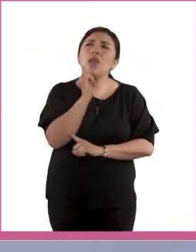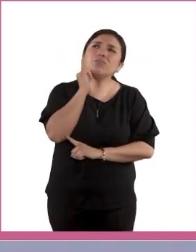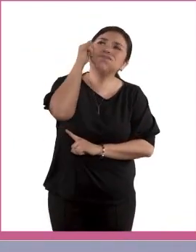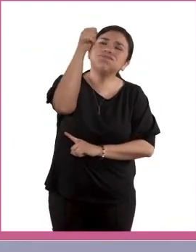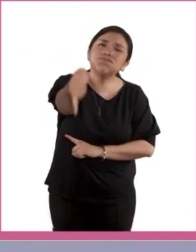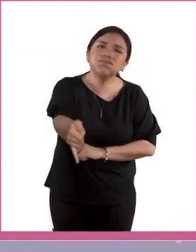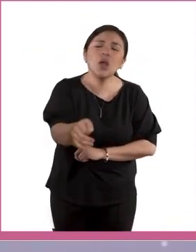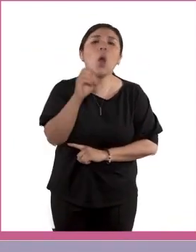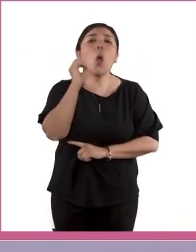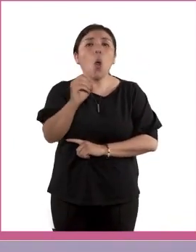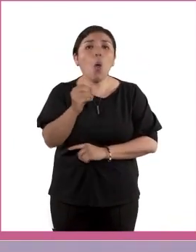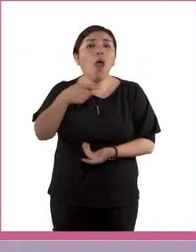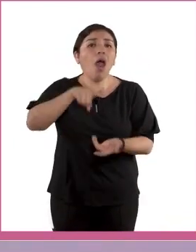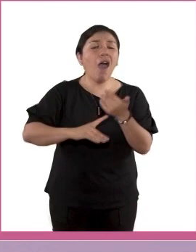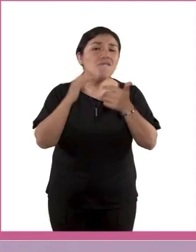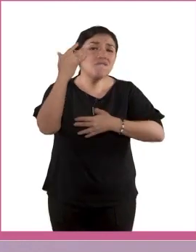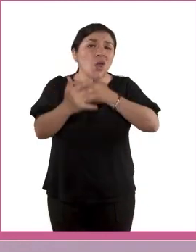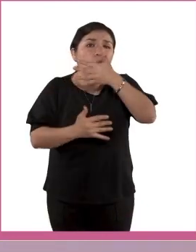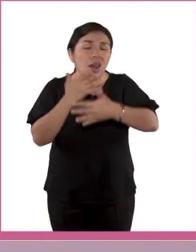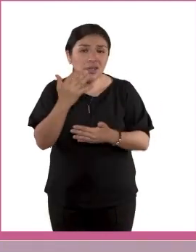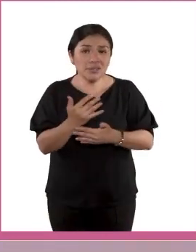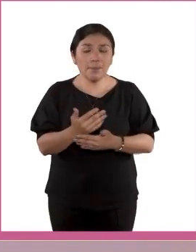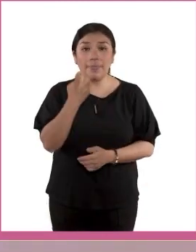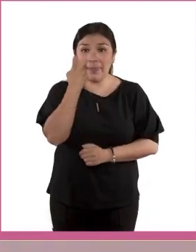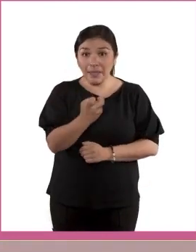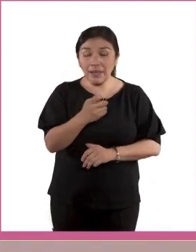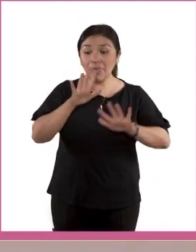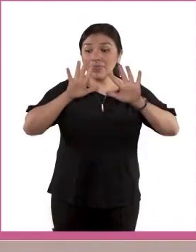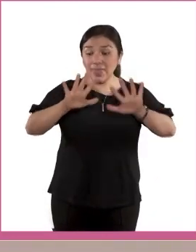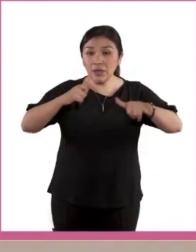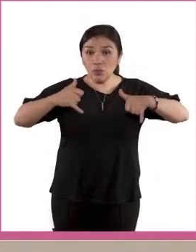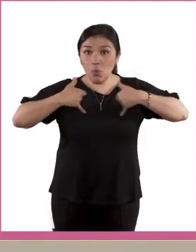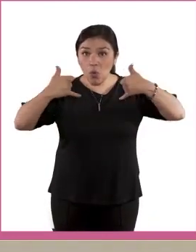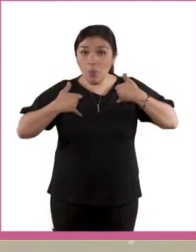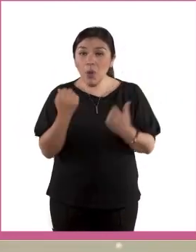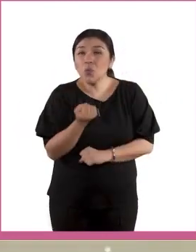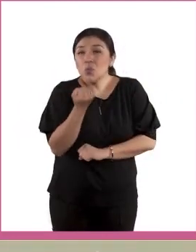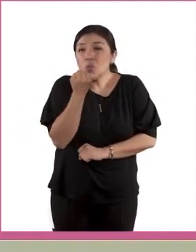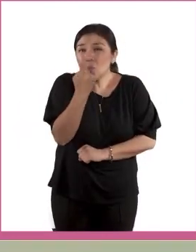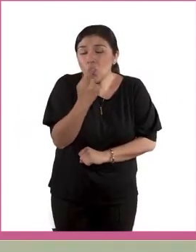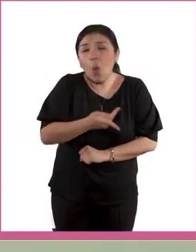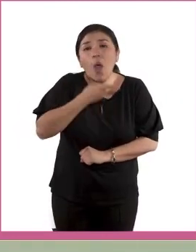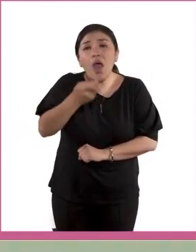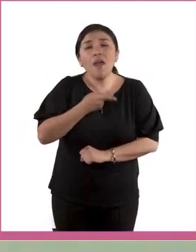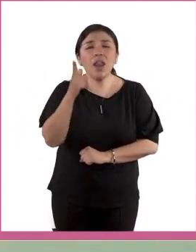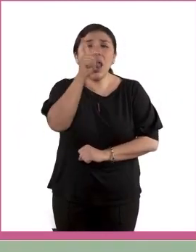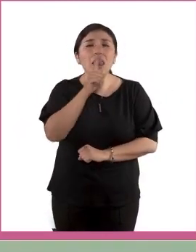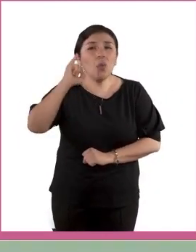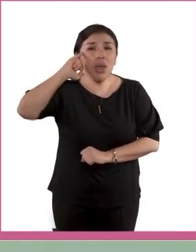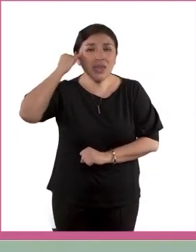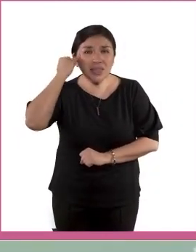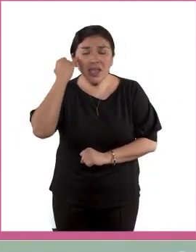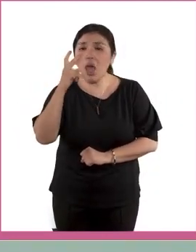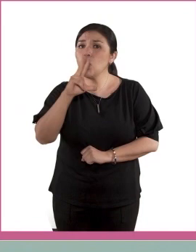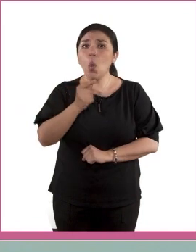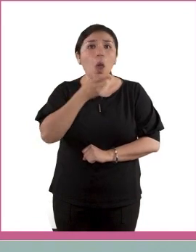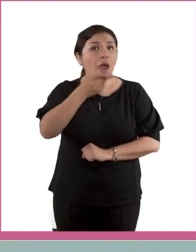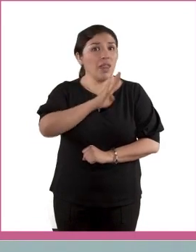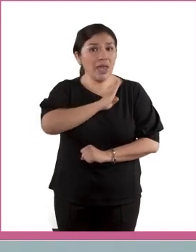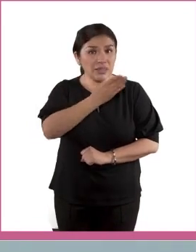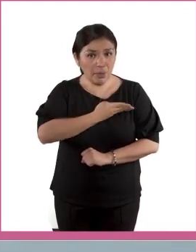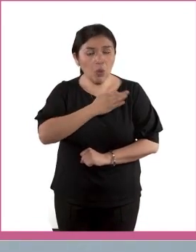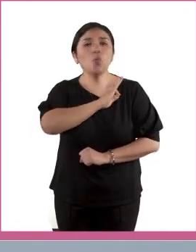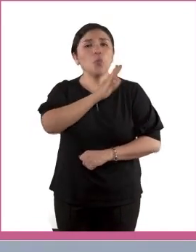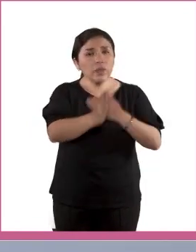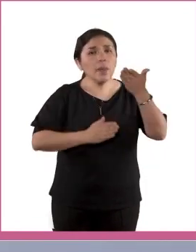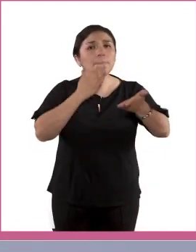recursos, la lejanía de las escuelas y la violencia. 1 de cada 10 adolescentes que solo habla una lengua indígena